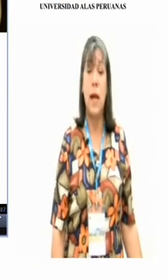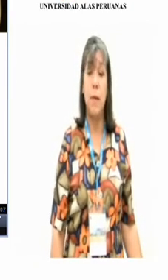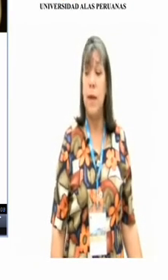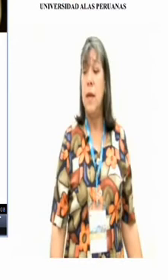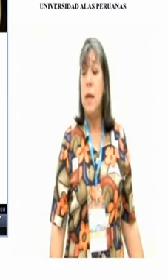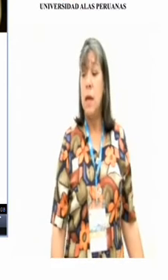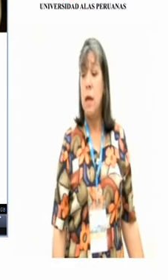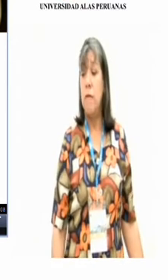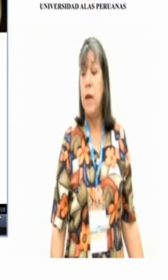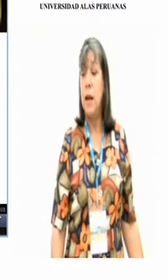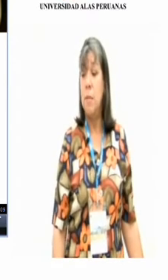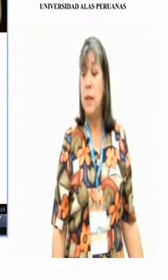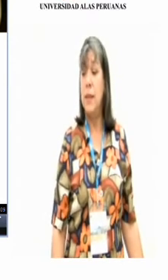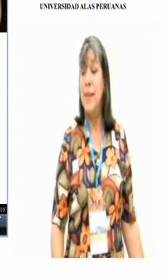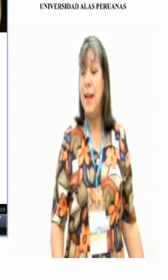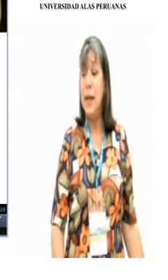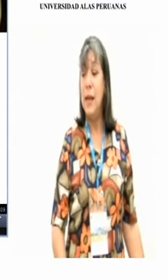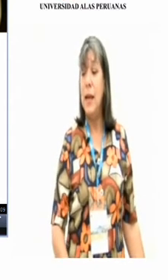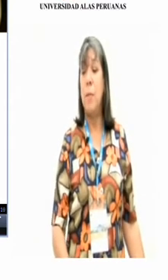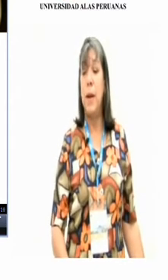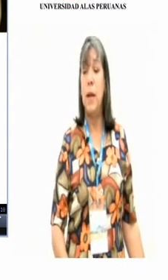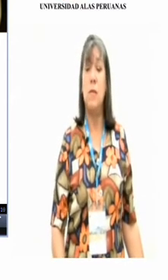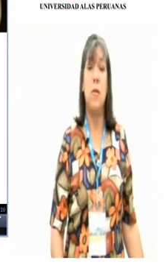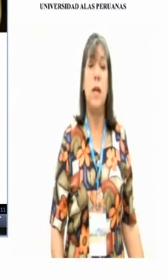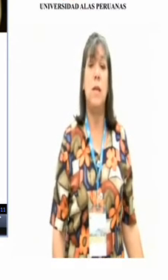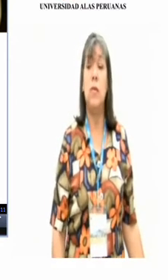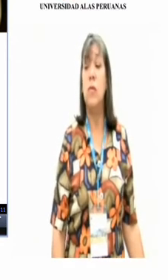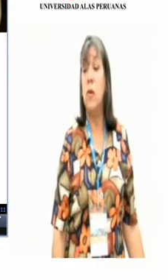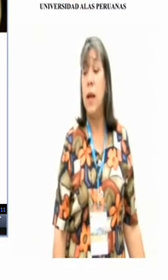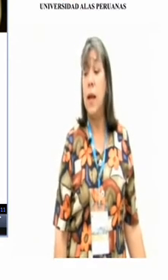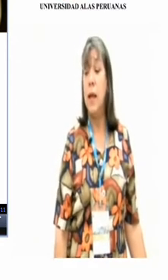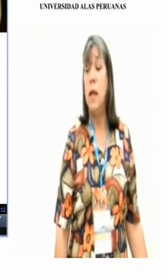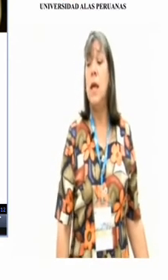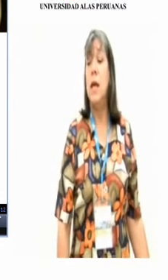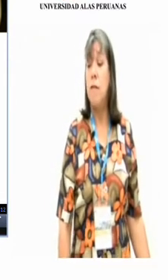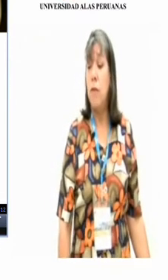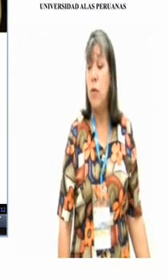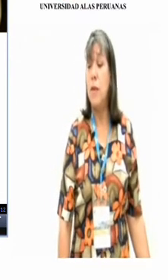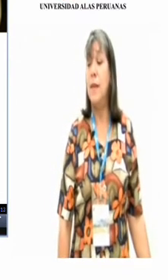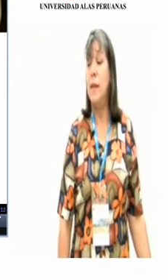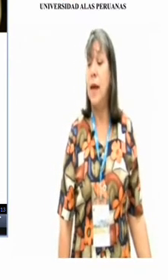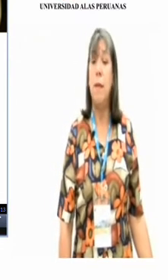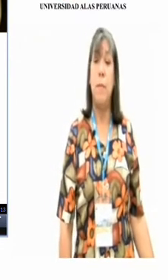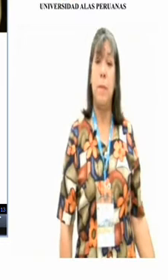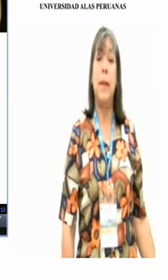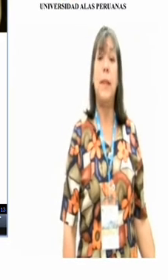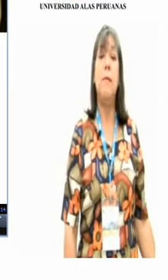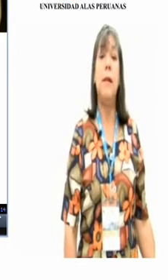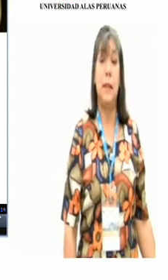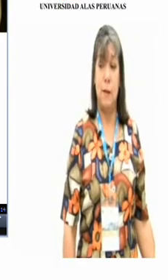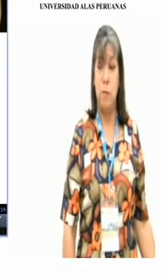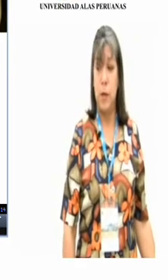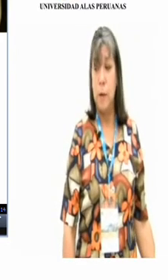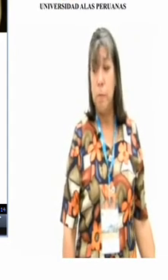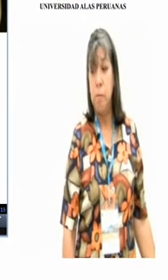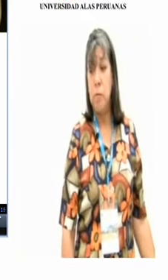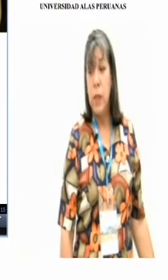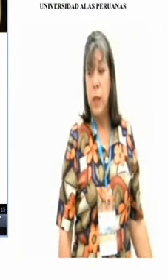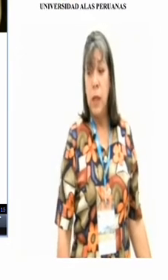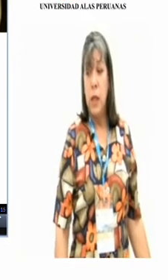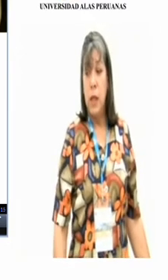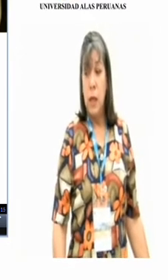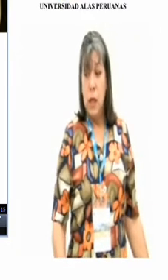de aspectos clave que finalmente delinean las prescripciones instruccionales que fluyen desde cada perspectiva